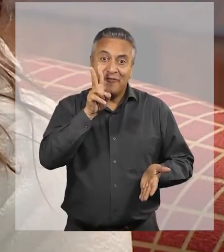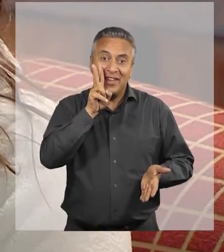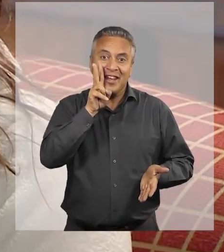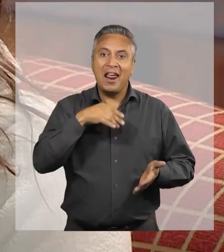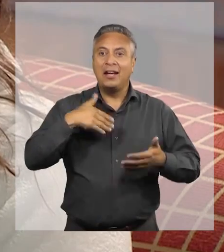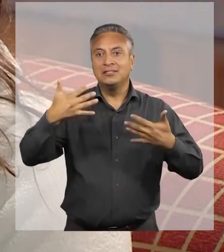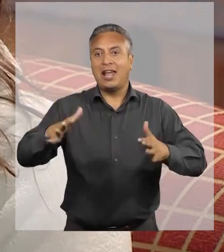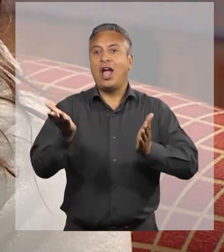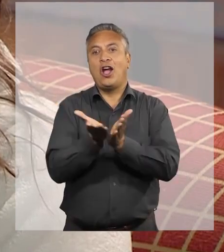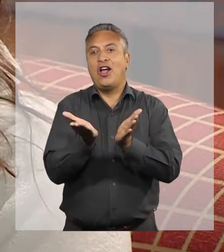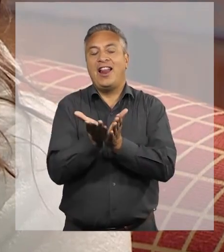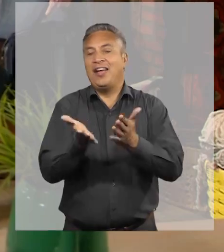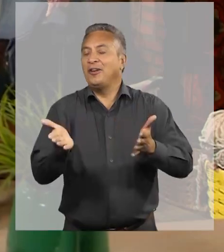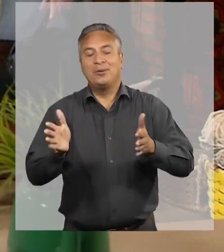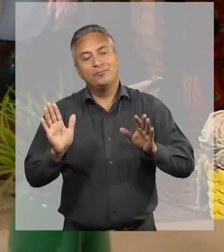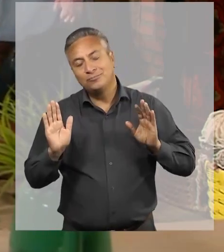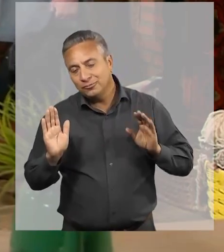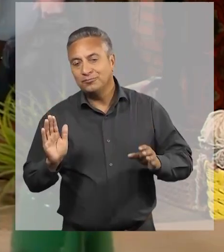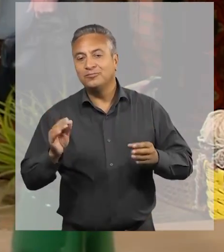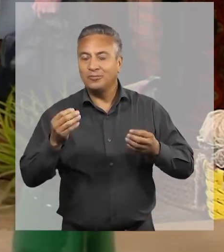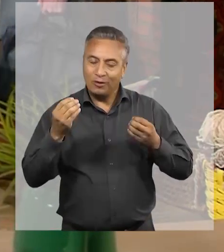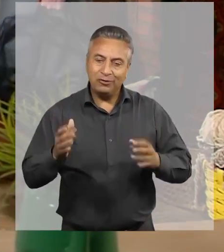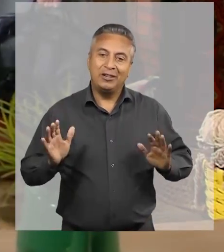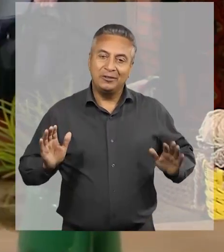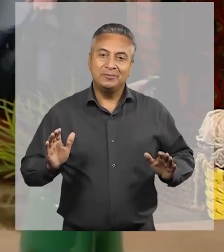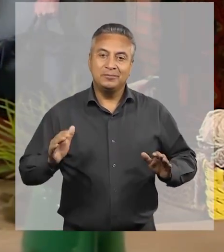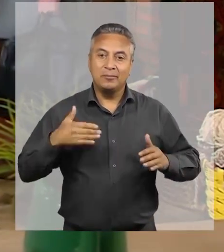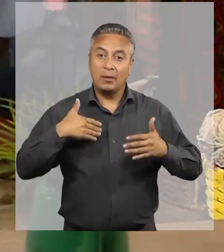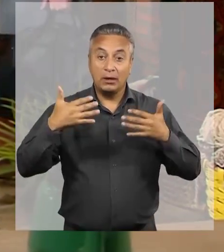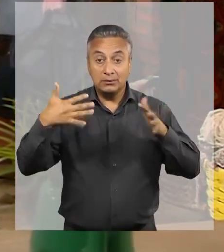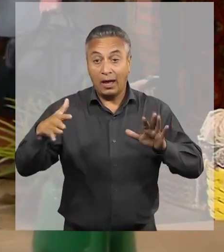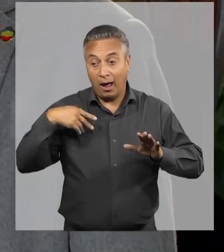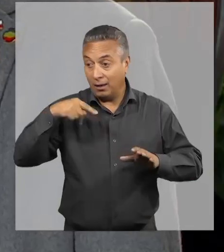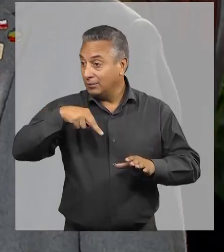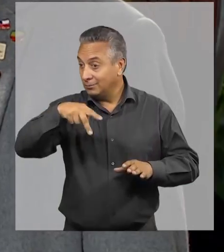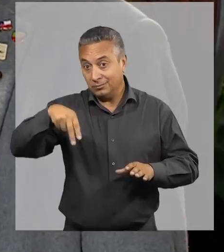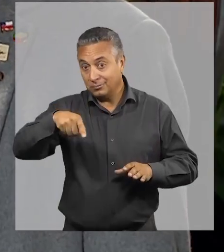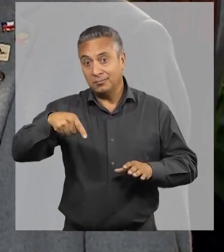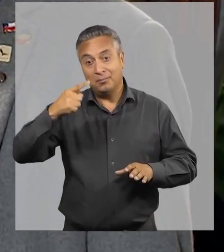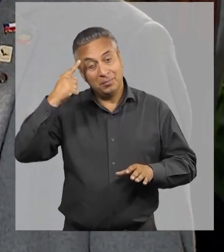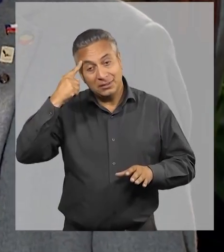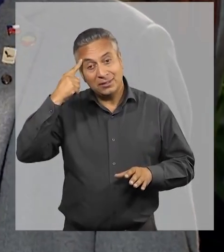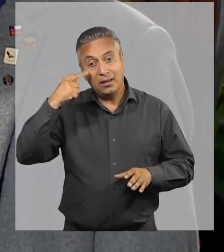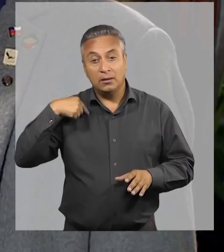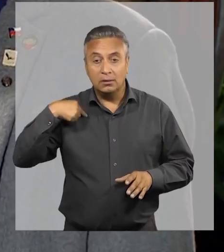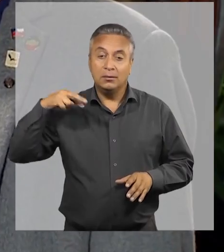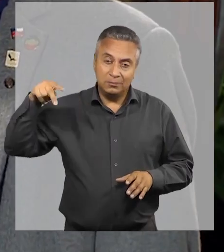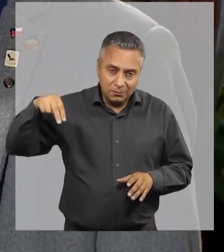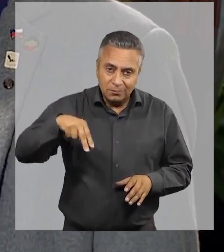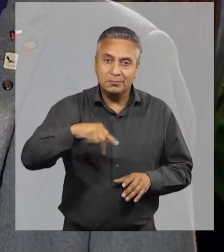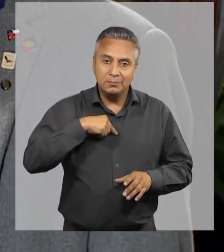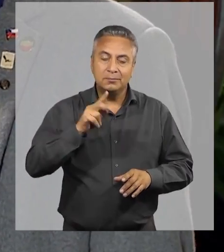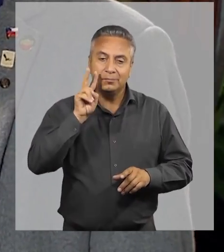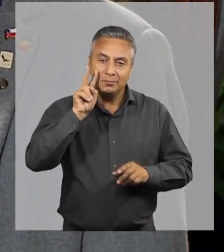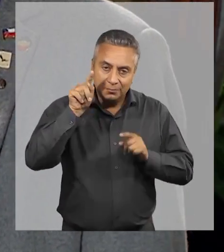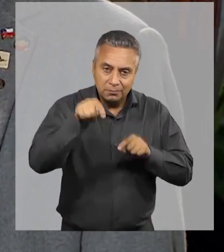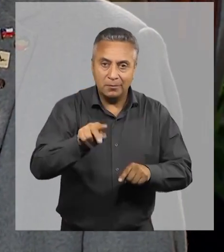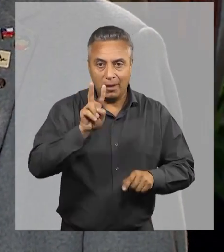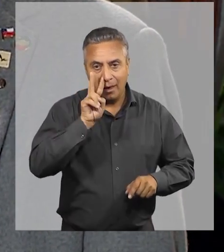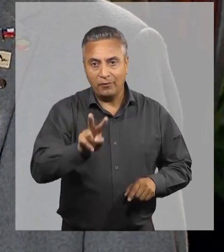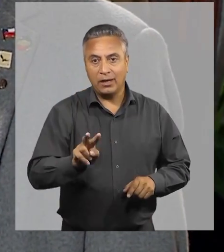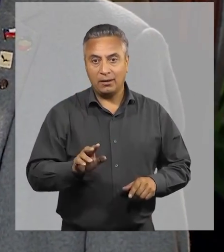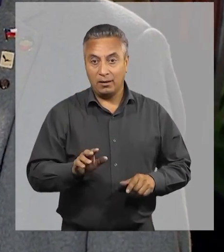viernes. Así que ella estaba en el colegio, pero bueno, como ya estaba por acá, pensé en pasar a